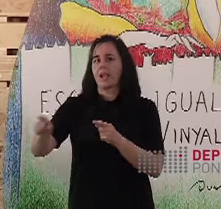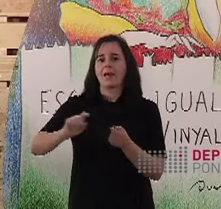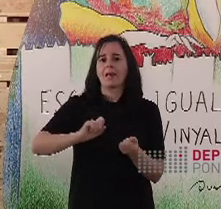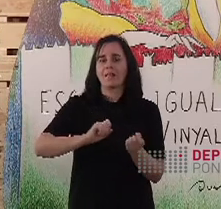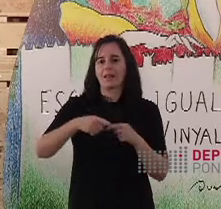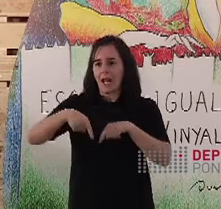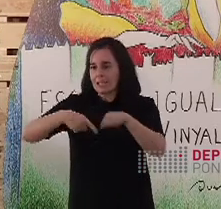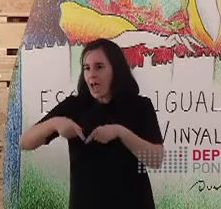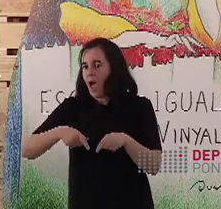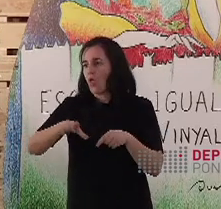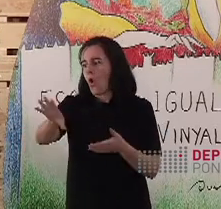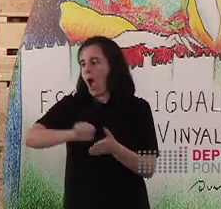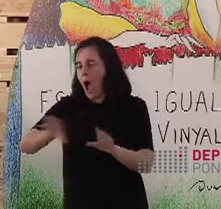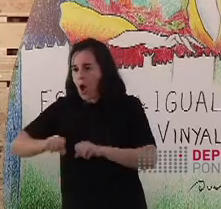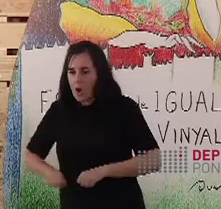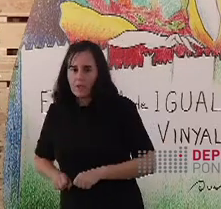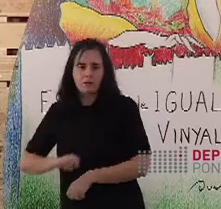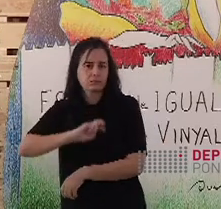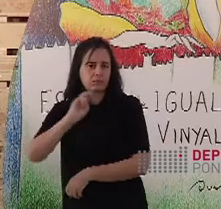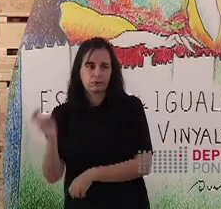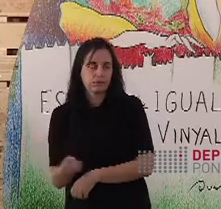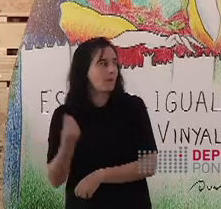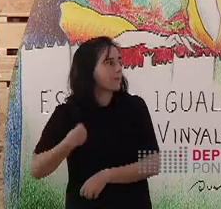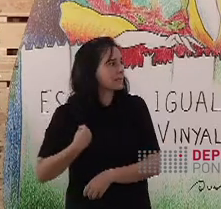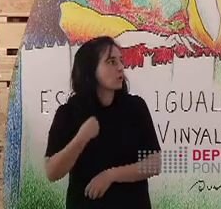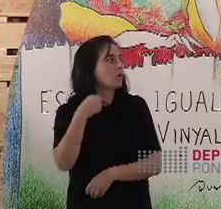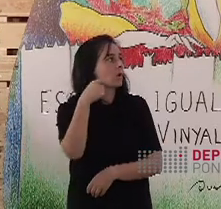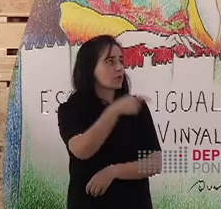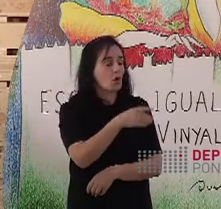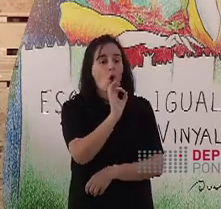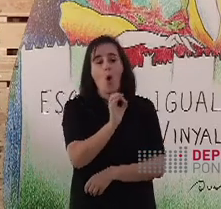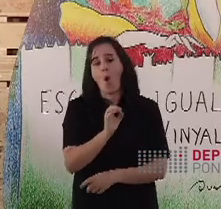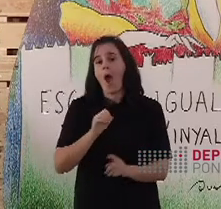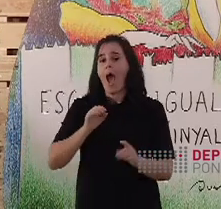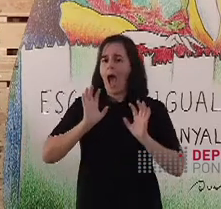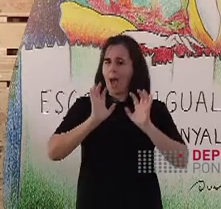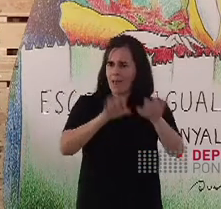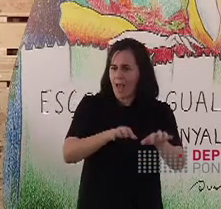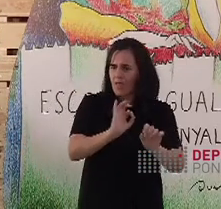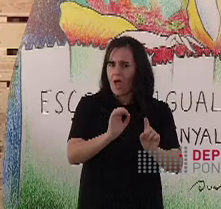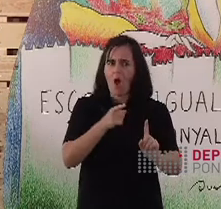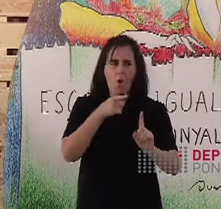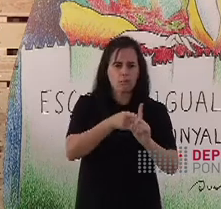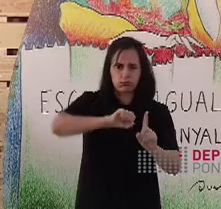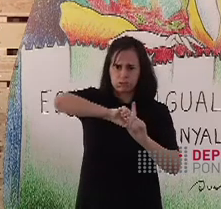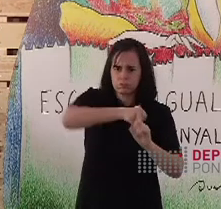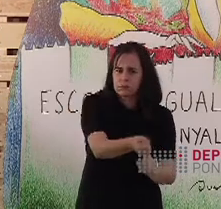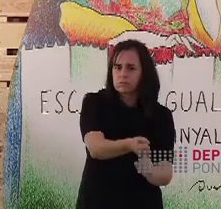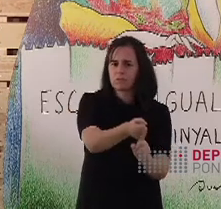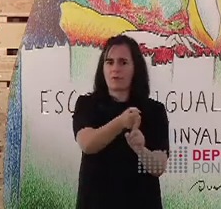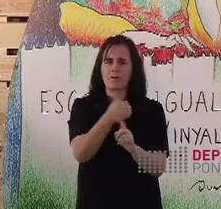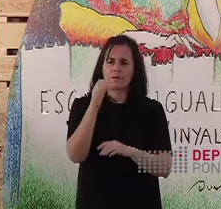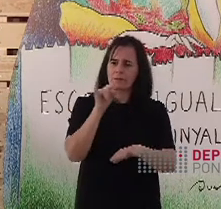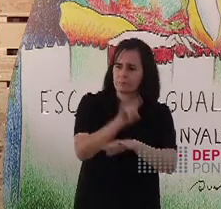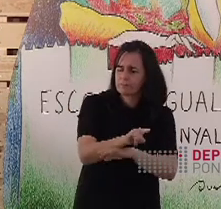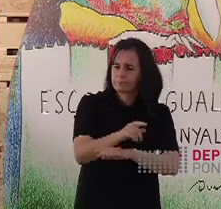persoas recurrindo, e aquí isto é fundamental, ben a amenaza ou uso de forza ou outras formas de coacción, o rapto, o fraude, o